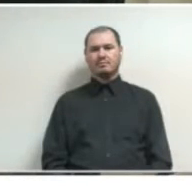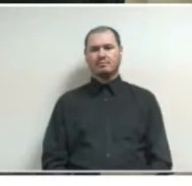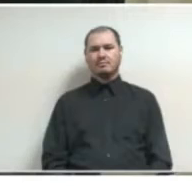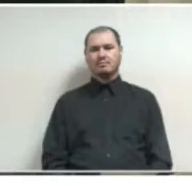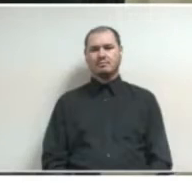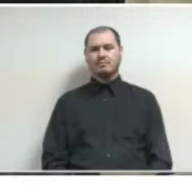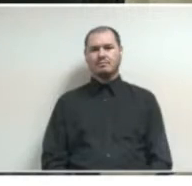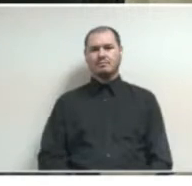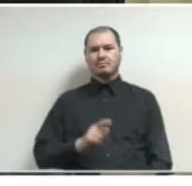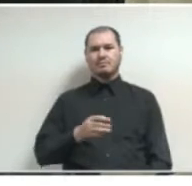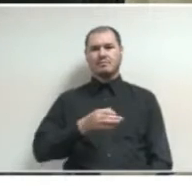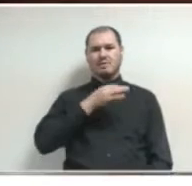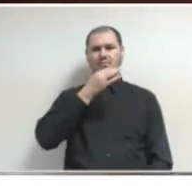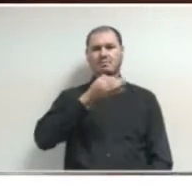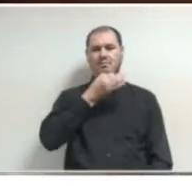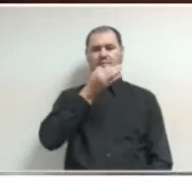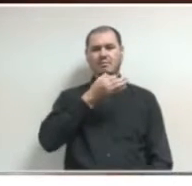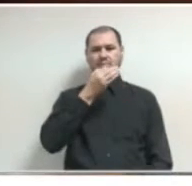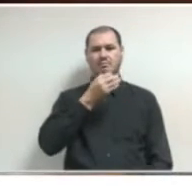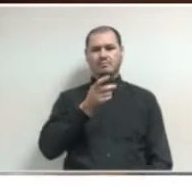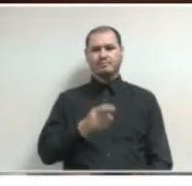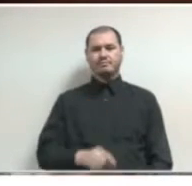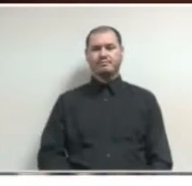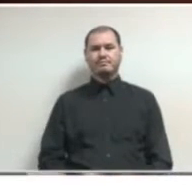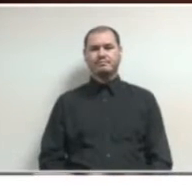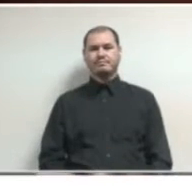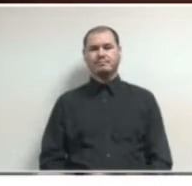Prendeme que tiene el micrófono, doctor Ramírez Candia. Sí.